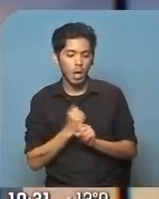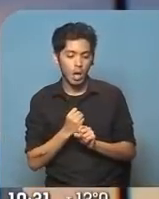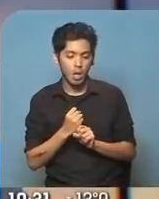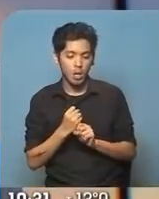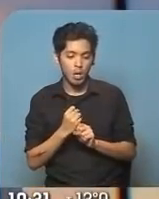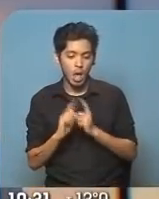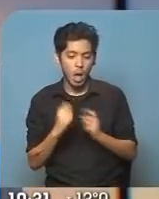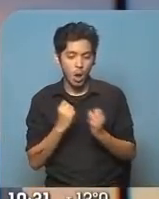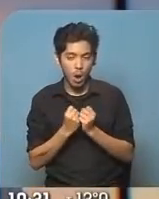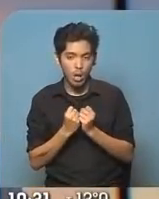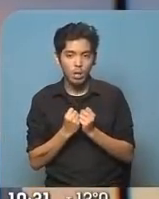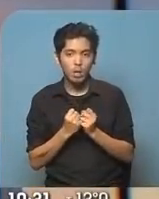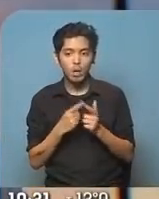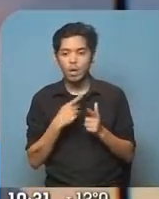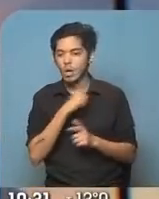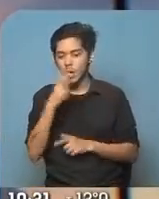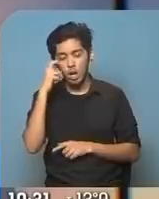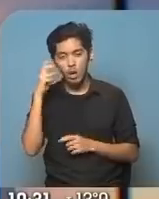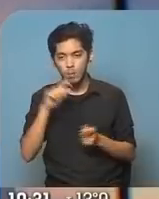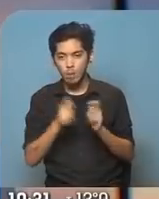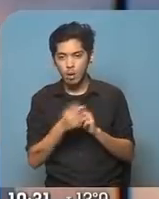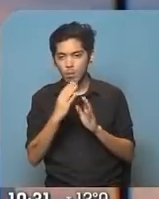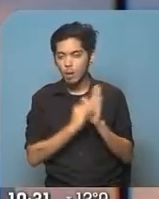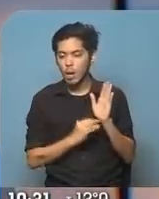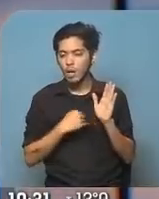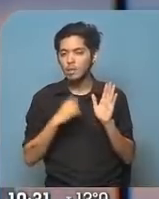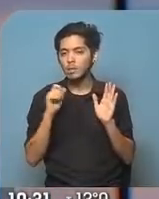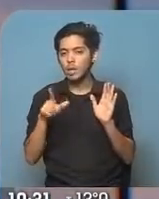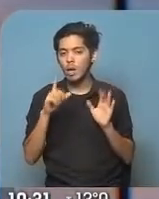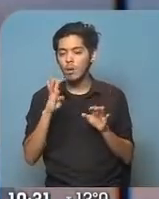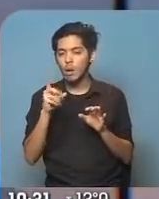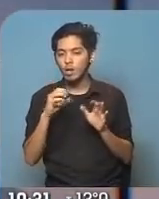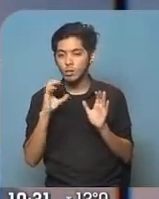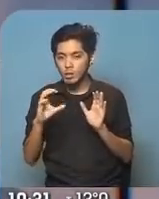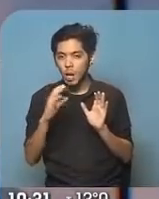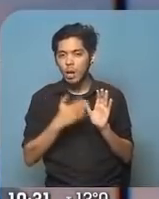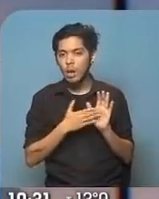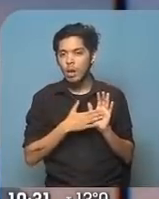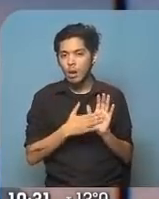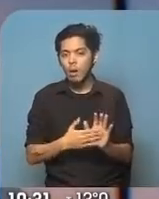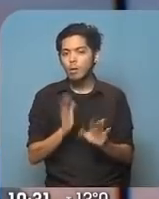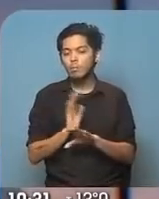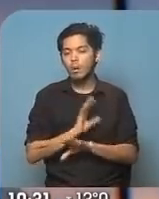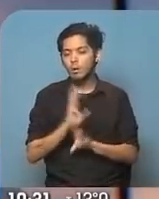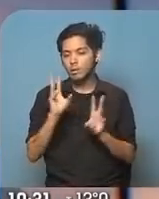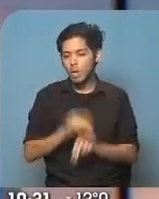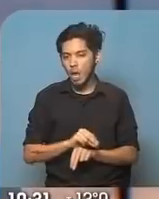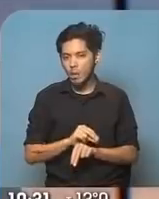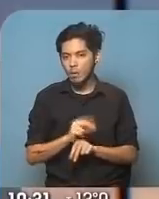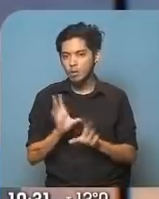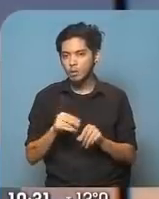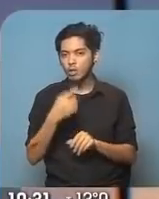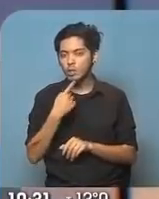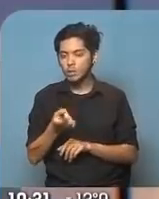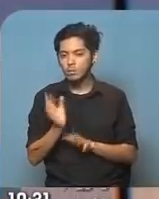es ir al congreso por una reforma de la carta orgánica del banco central para que deje de existir lo que todos denominados